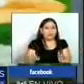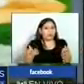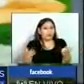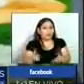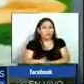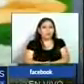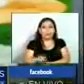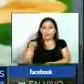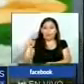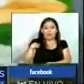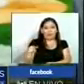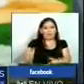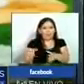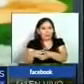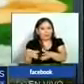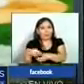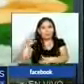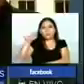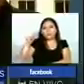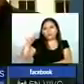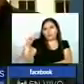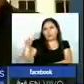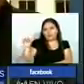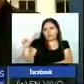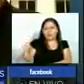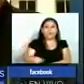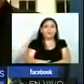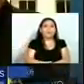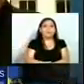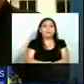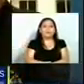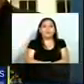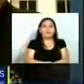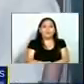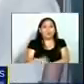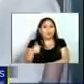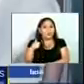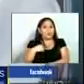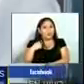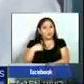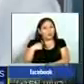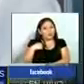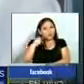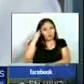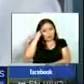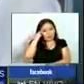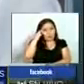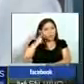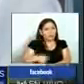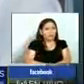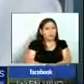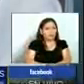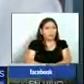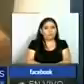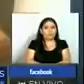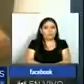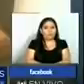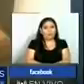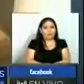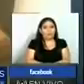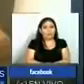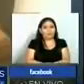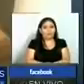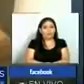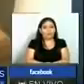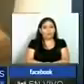Así pues Todo tiene sentido Cuando Pues Jerry Paul López Decide hacer La fiesta sorpresa Marc Hace 40